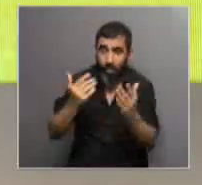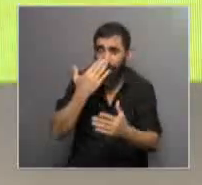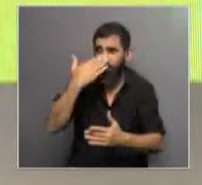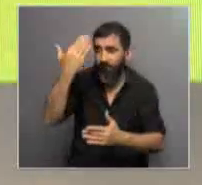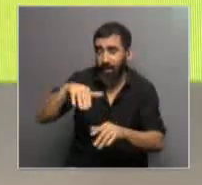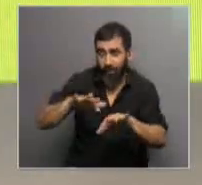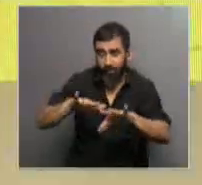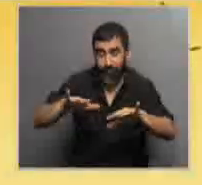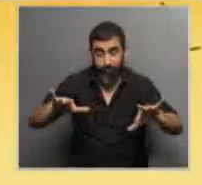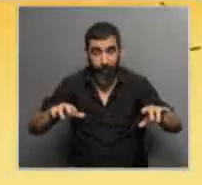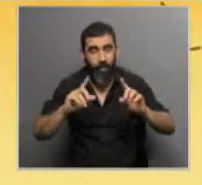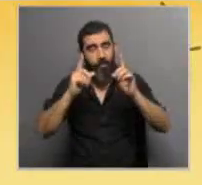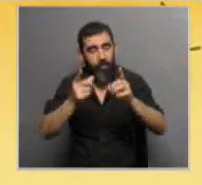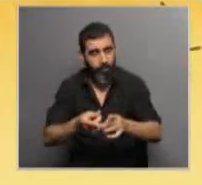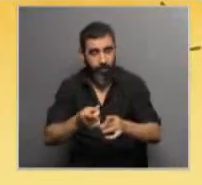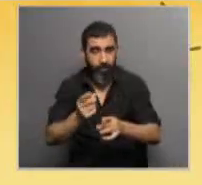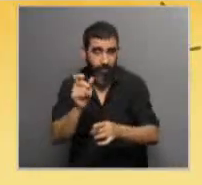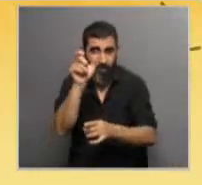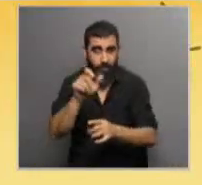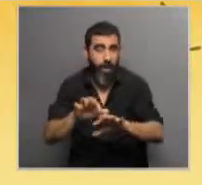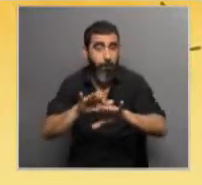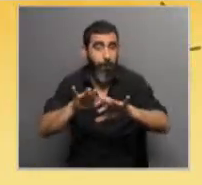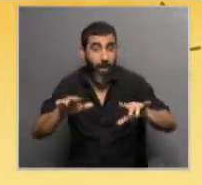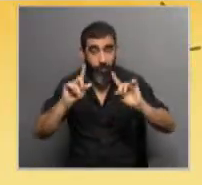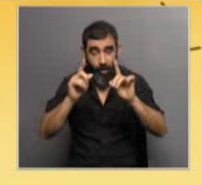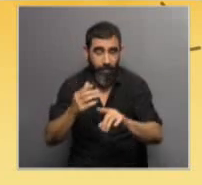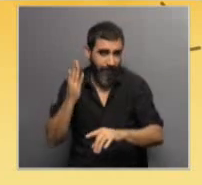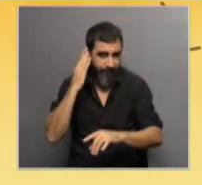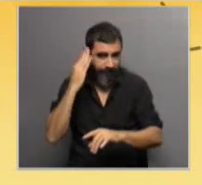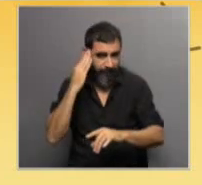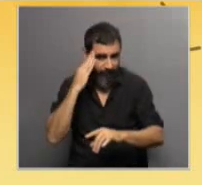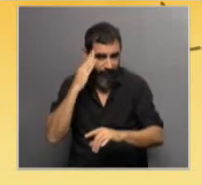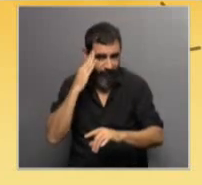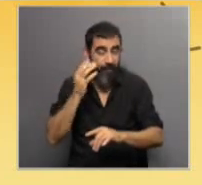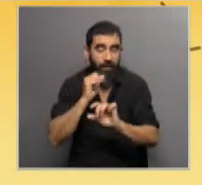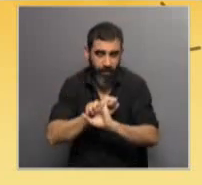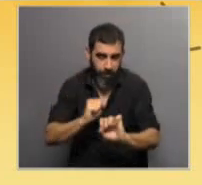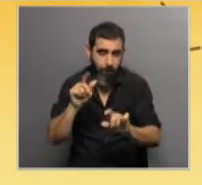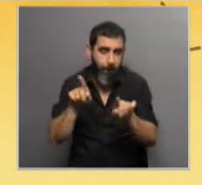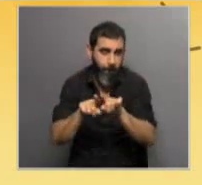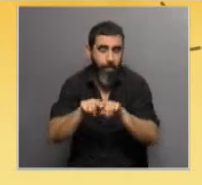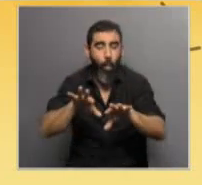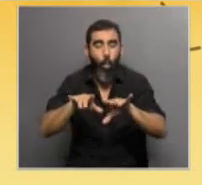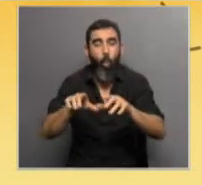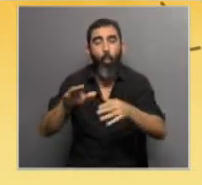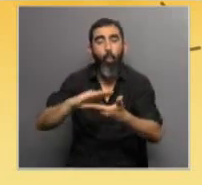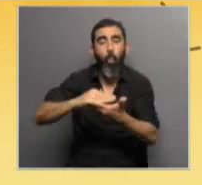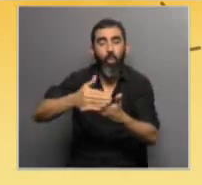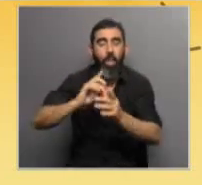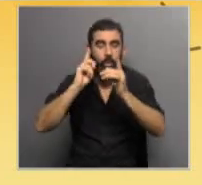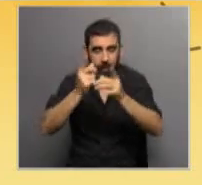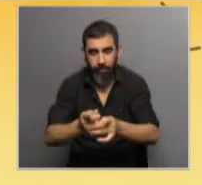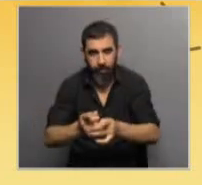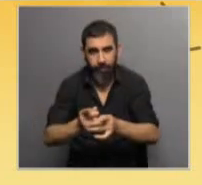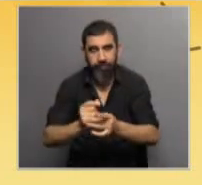es del teclado también es un ente creado el piano digamos también es su destreza en el teclado de la computadora o sea que siempre